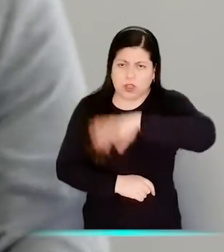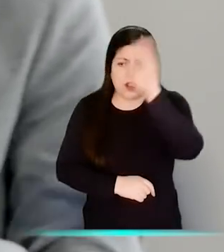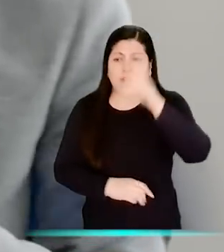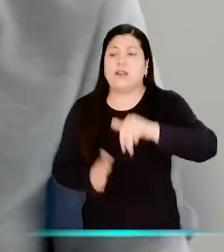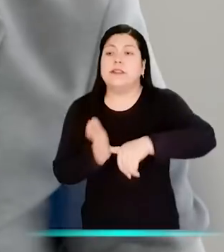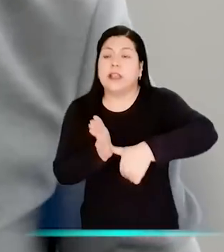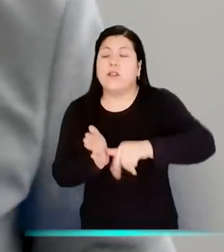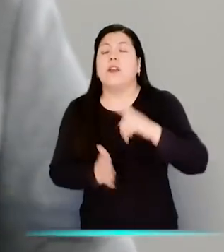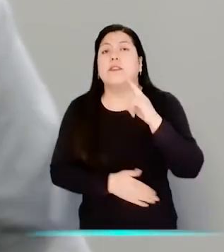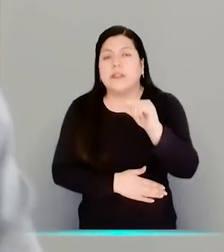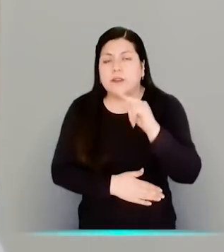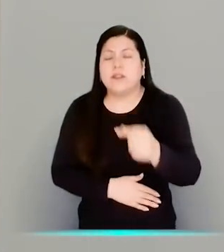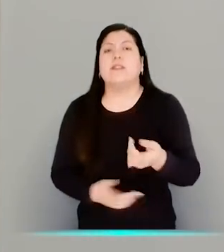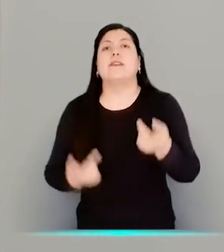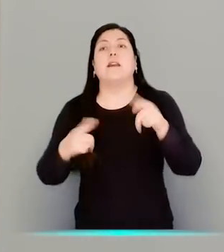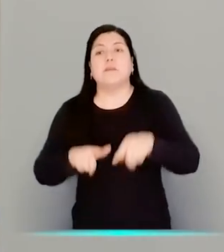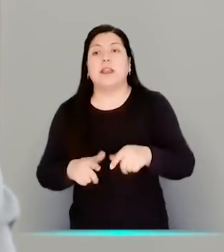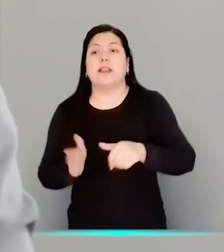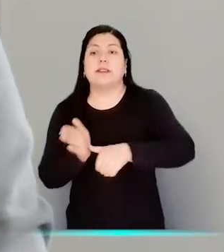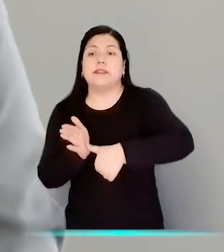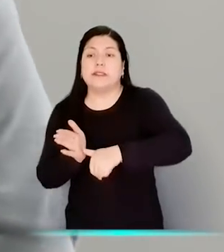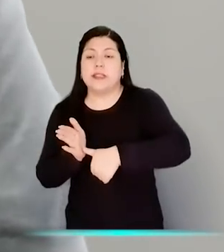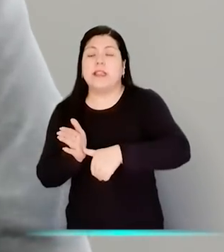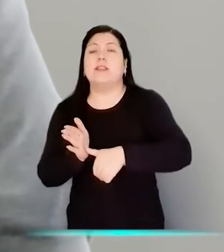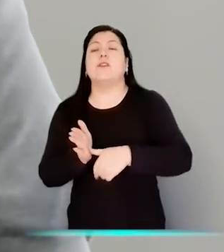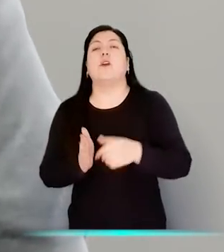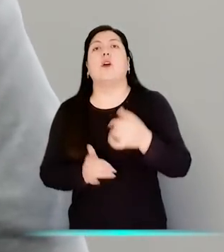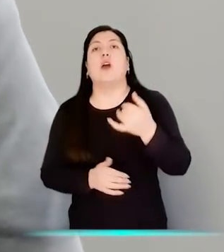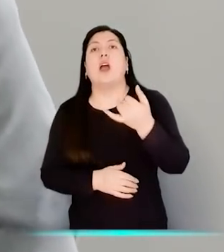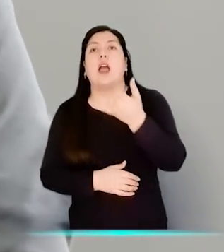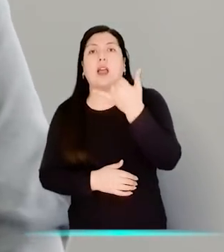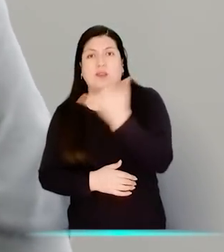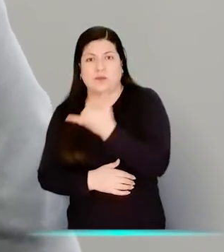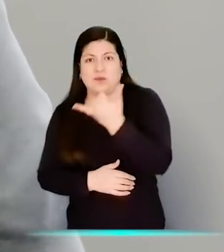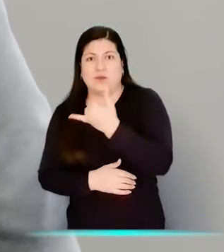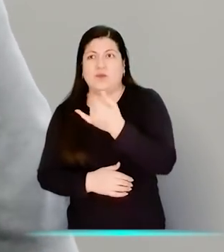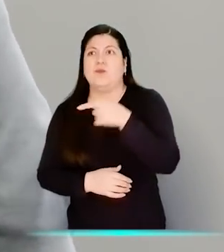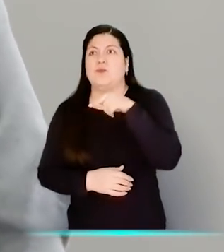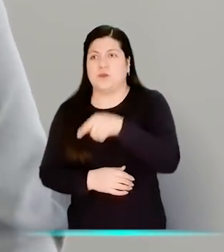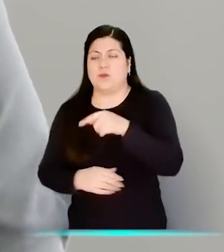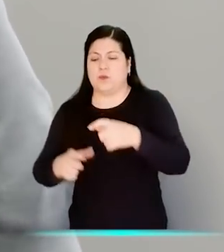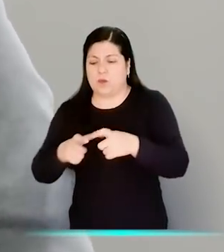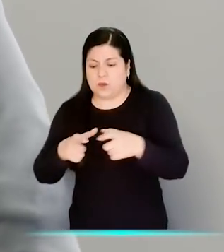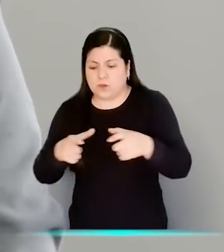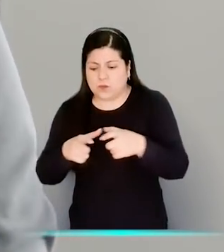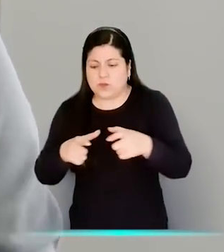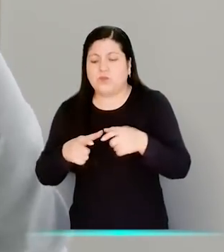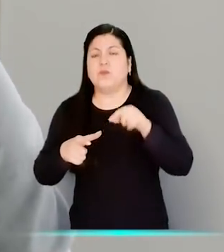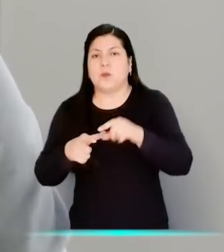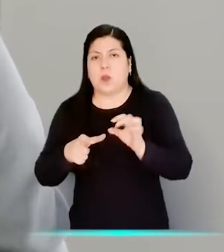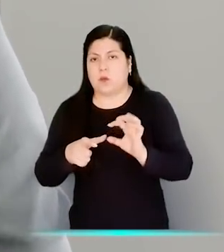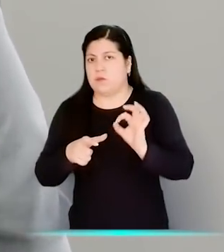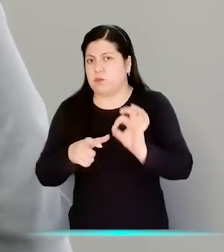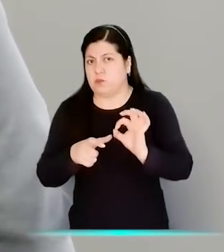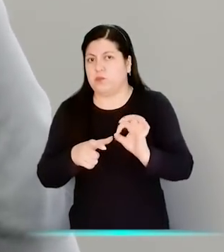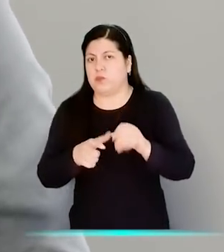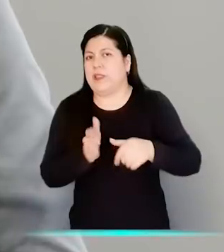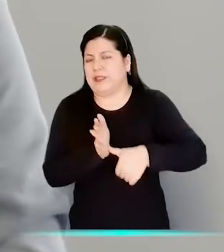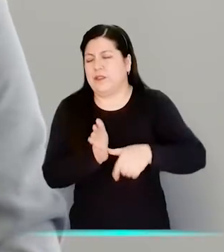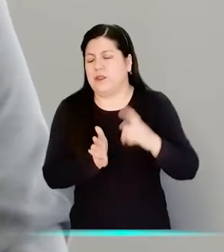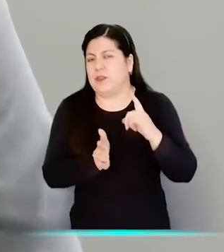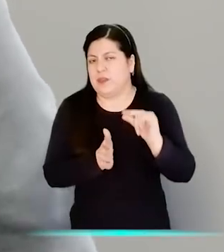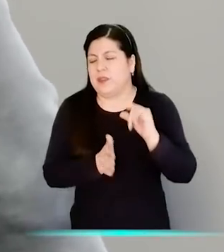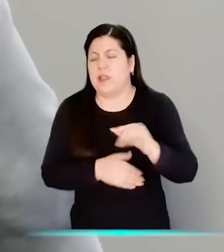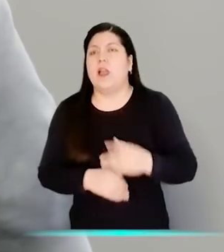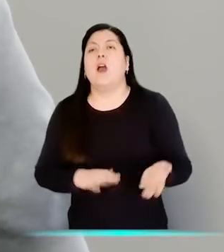votar con la cédula digital, también con la cédula azul en policarbonato que se entrega cuando se prepara la cédula digital,